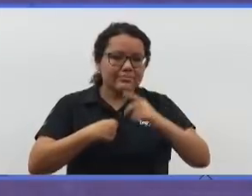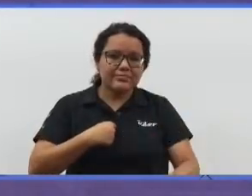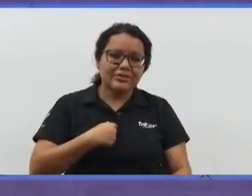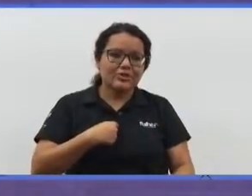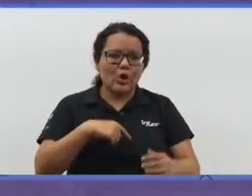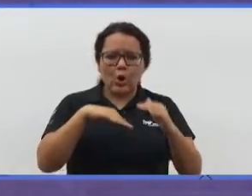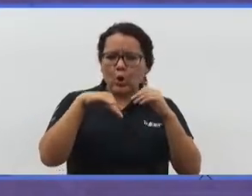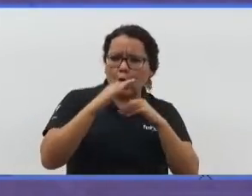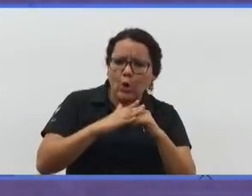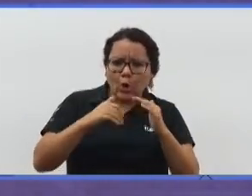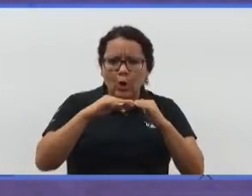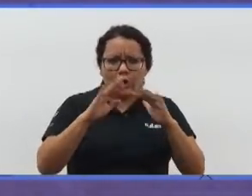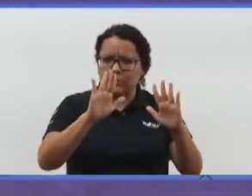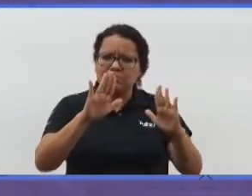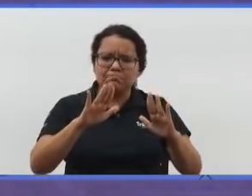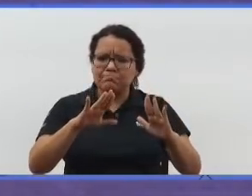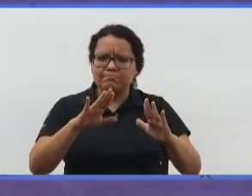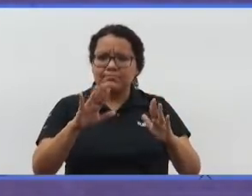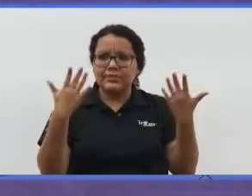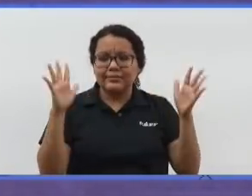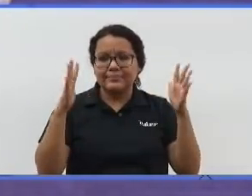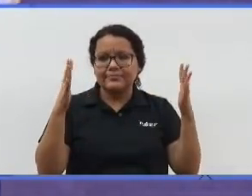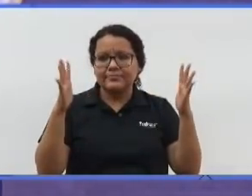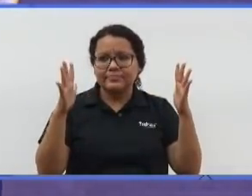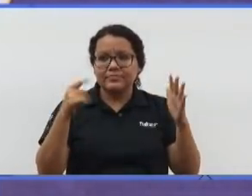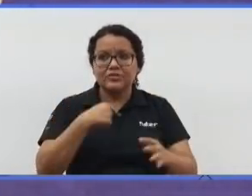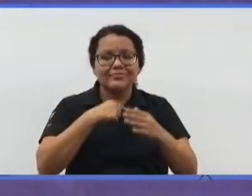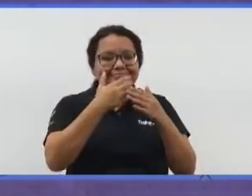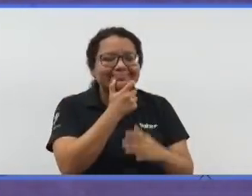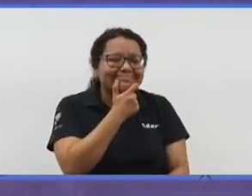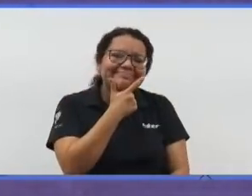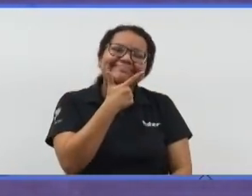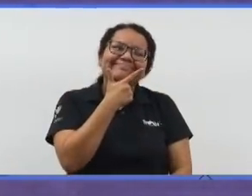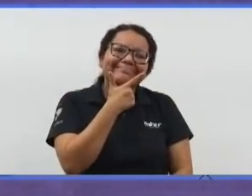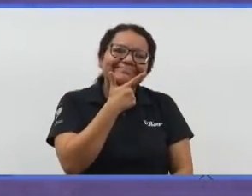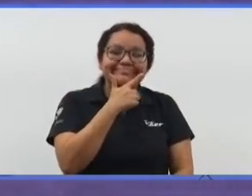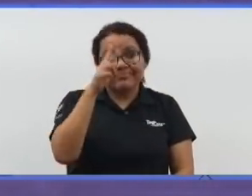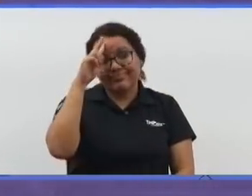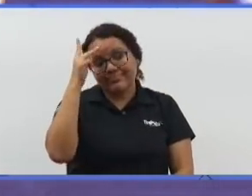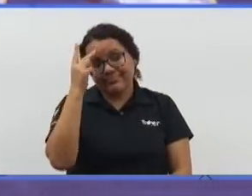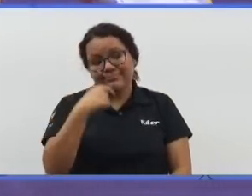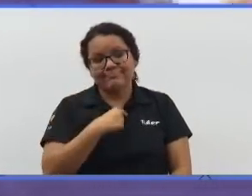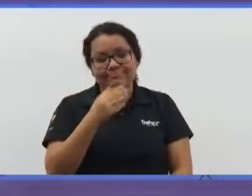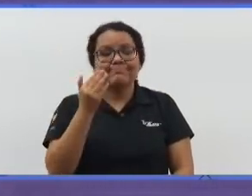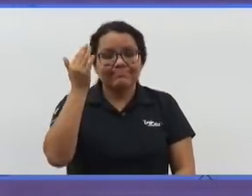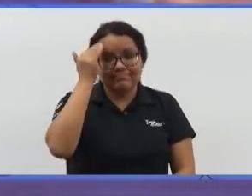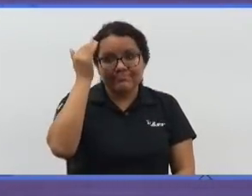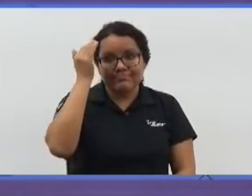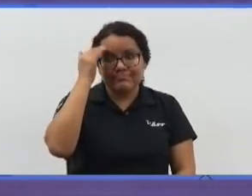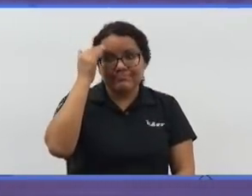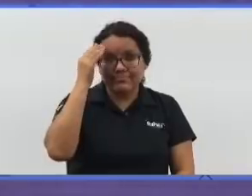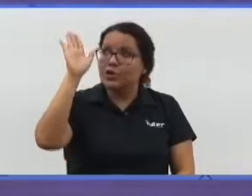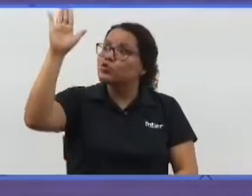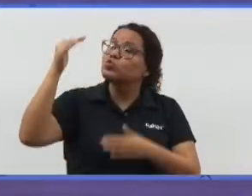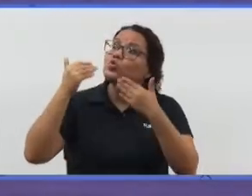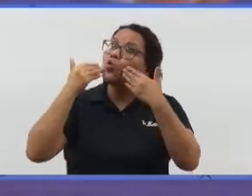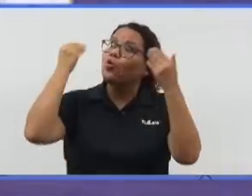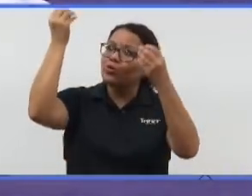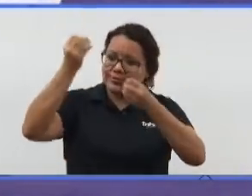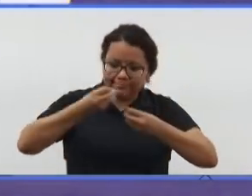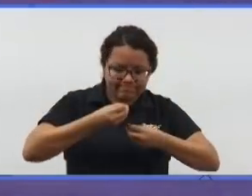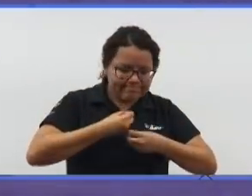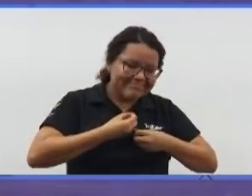cómodo se lo quiere ganar deseo de corazón no yo me voy a reír porque yo sé que lo que yo estoy compartiendo es el gozo de dios no el